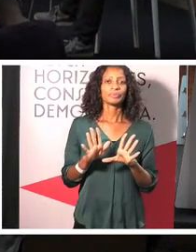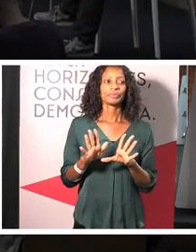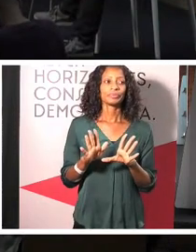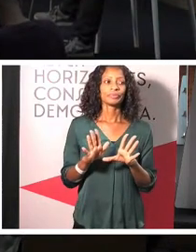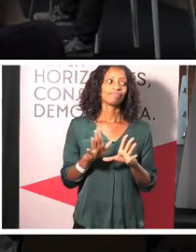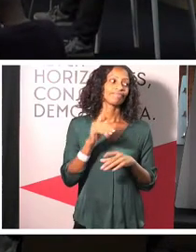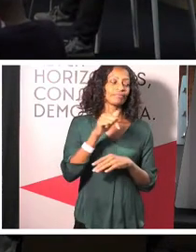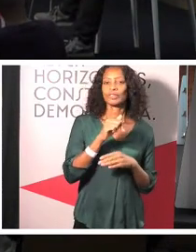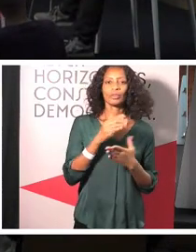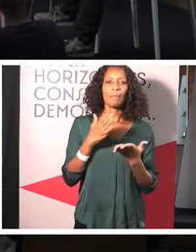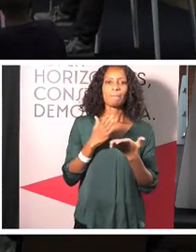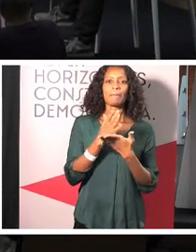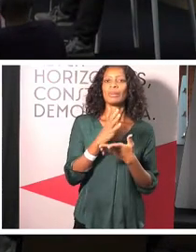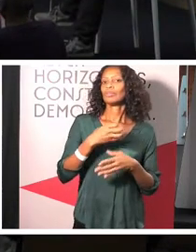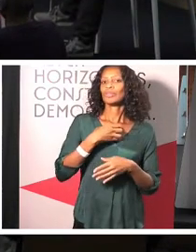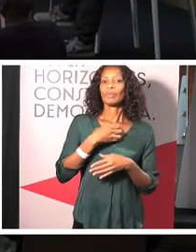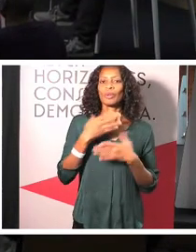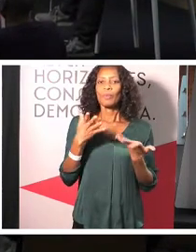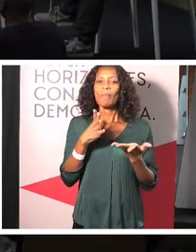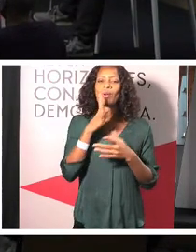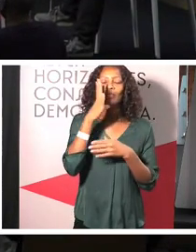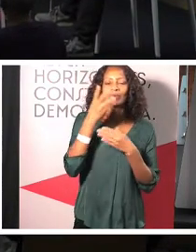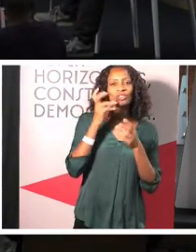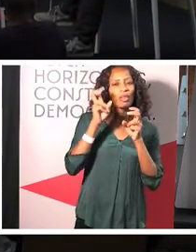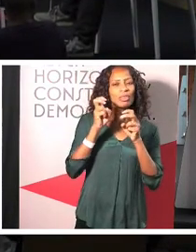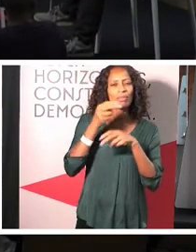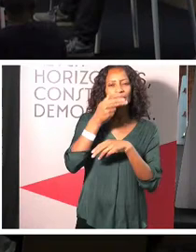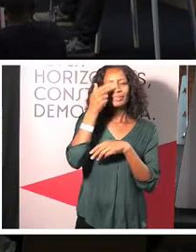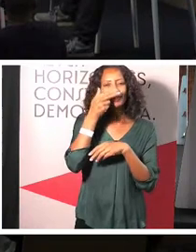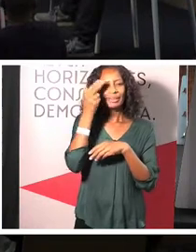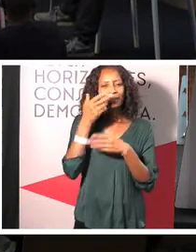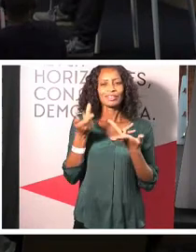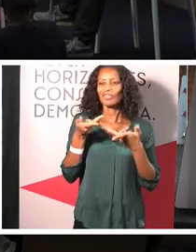en todo caso es que no puedo parar, porque es que me parece tan interesante que